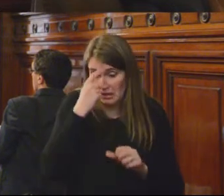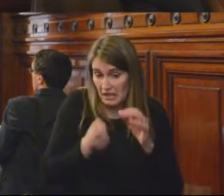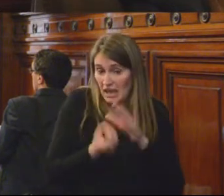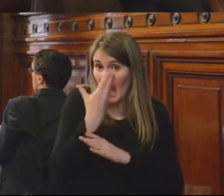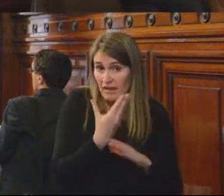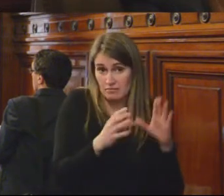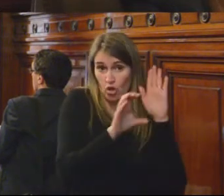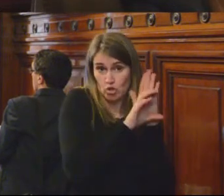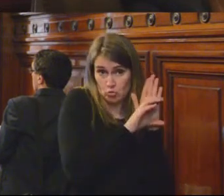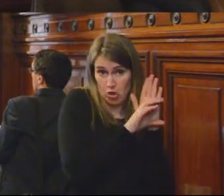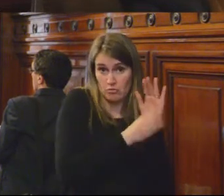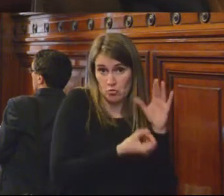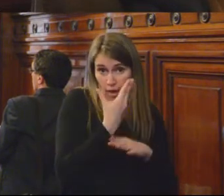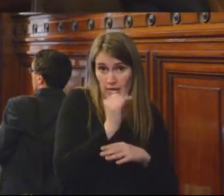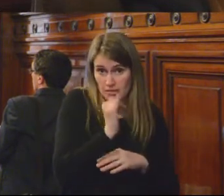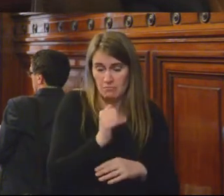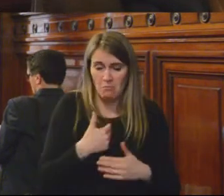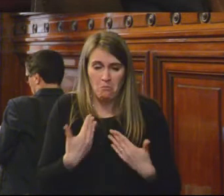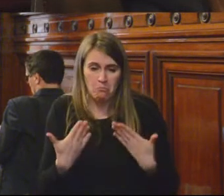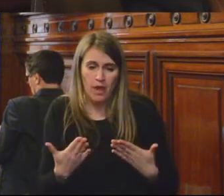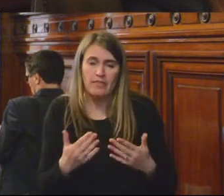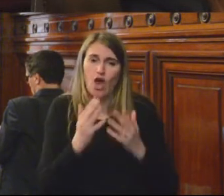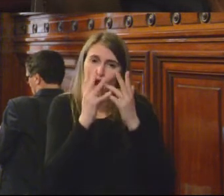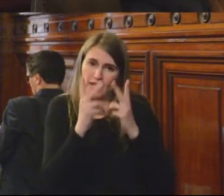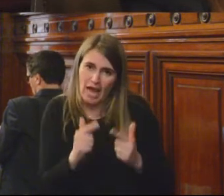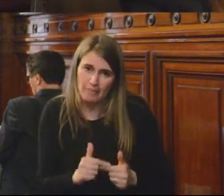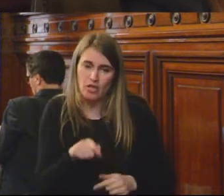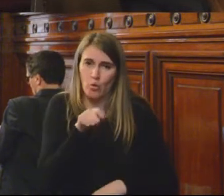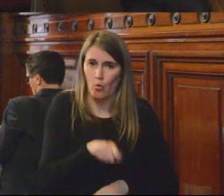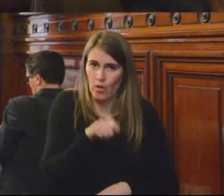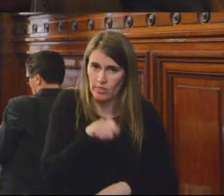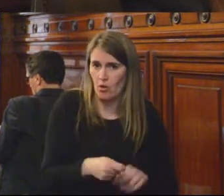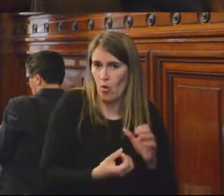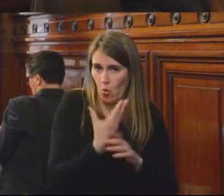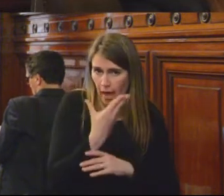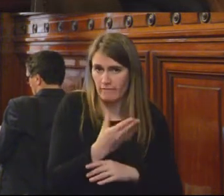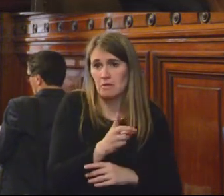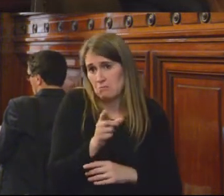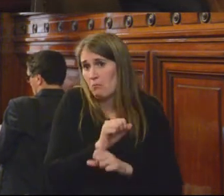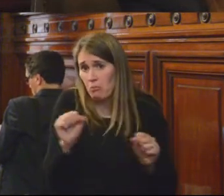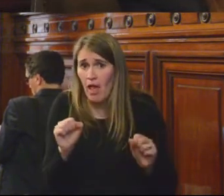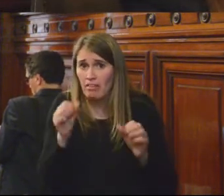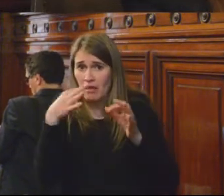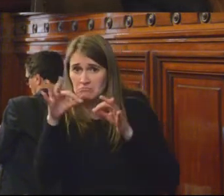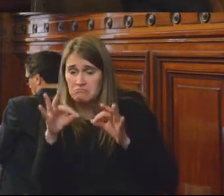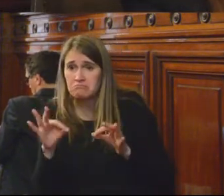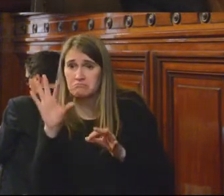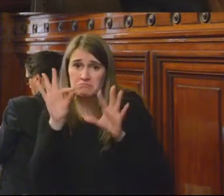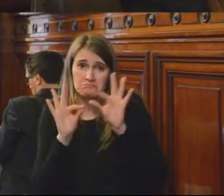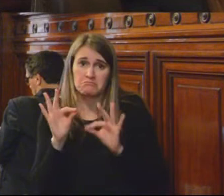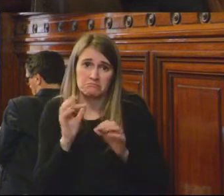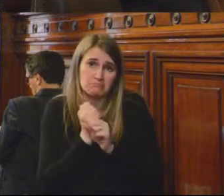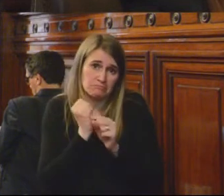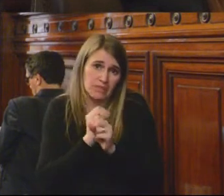Constitución, si puede redactar un nuevo ordenamiento jurídico, puede adoptar medidas en el ejercicio de su función, eso sí,